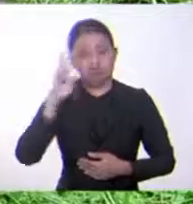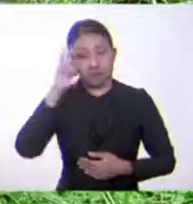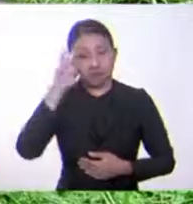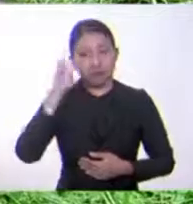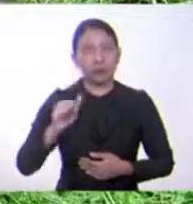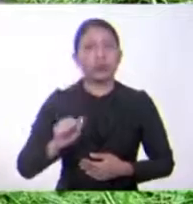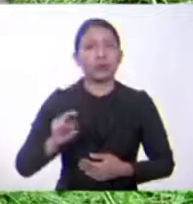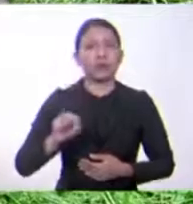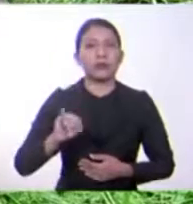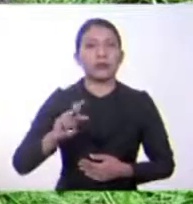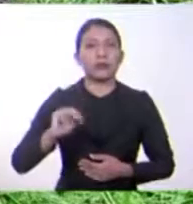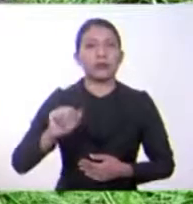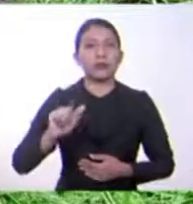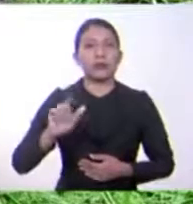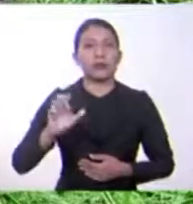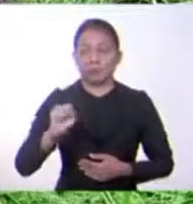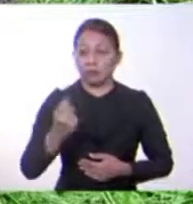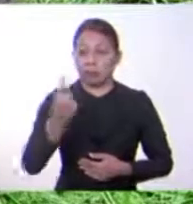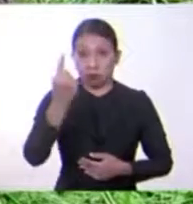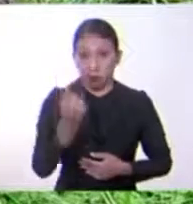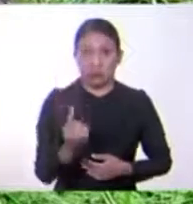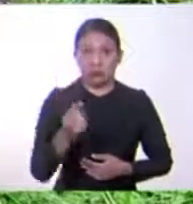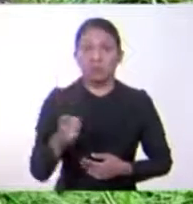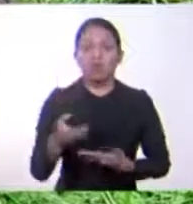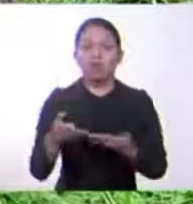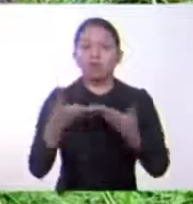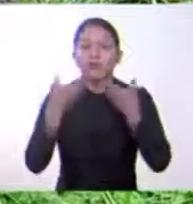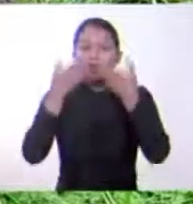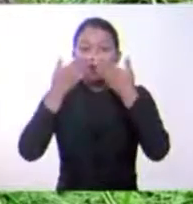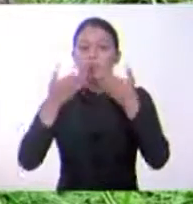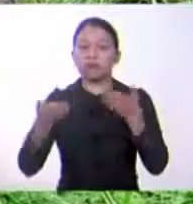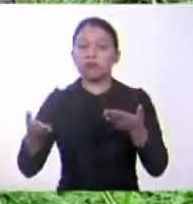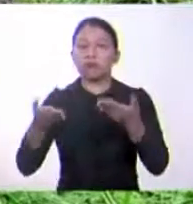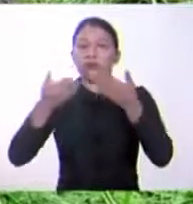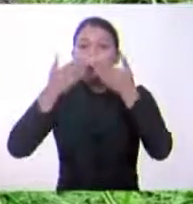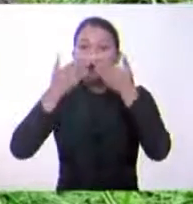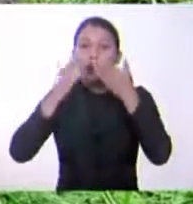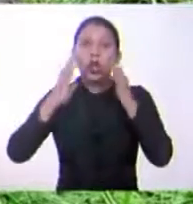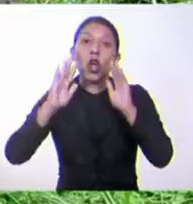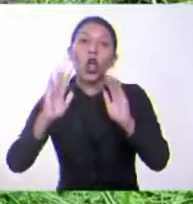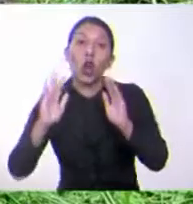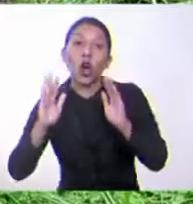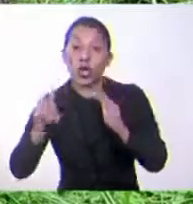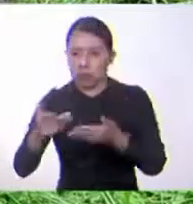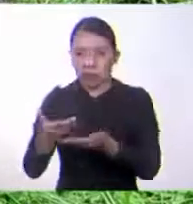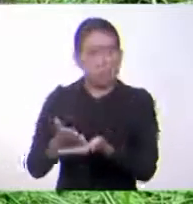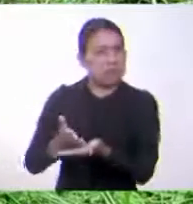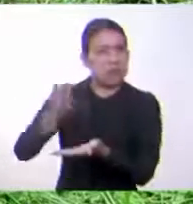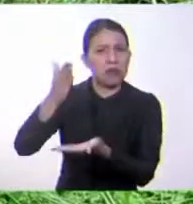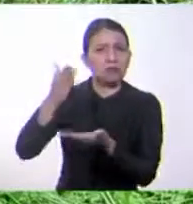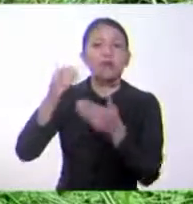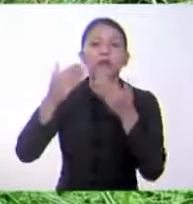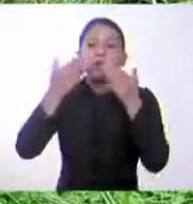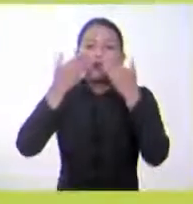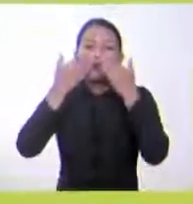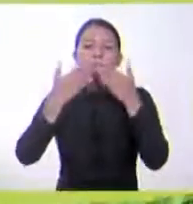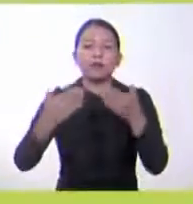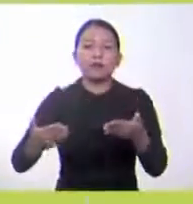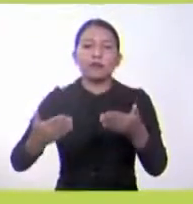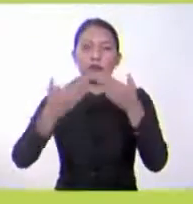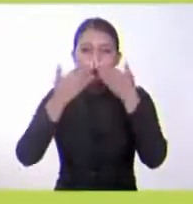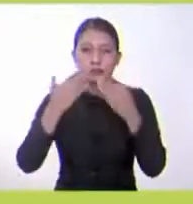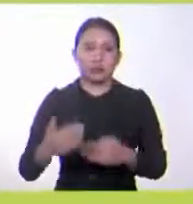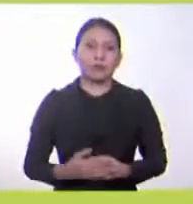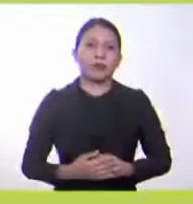significa ser que respira o ser con soplo vital. El